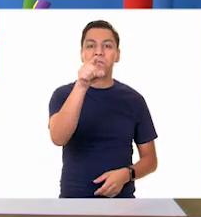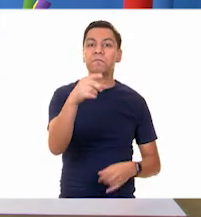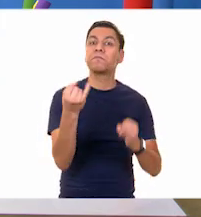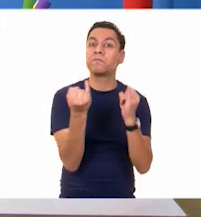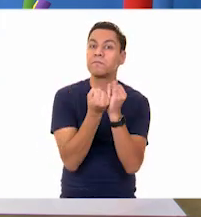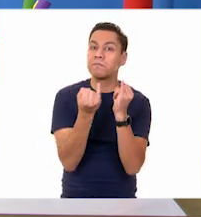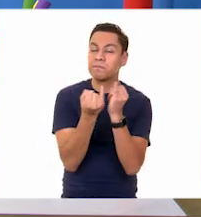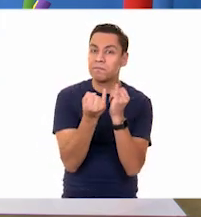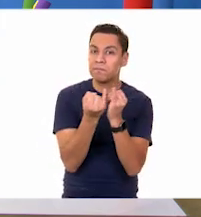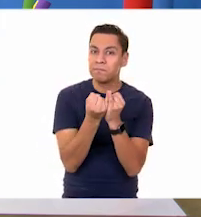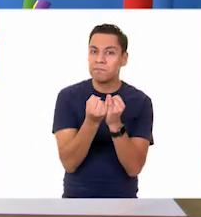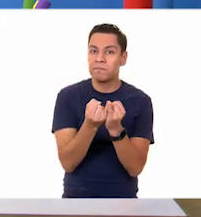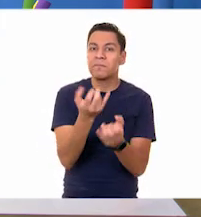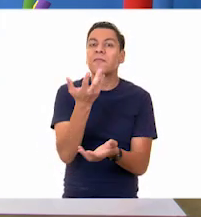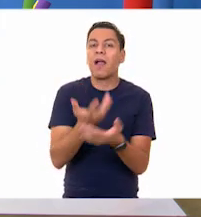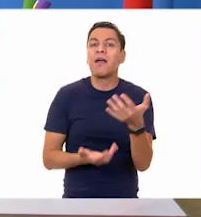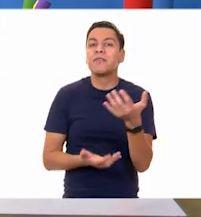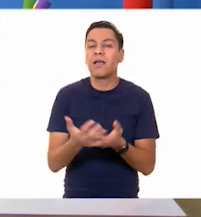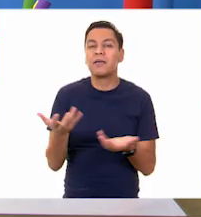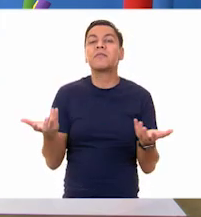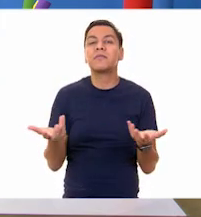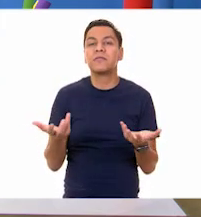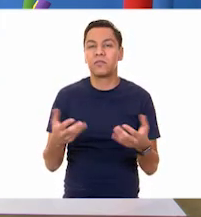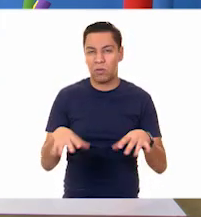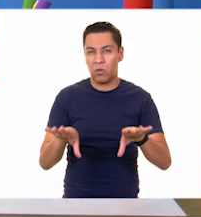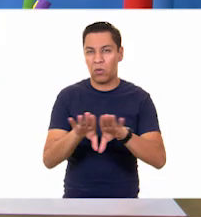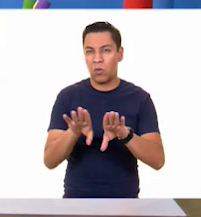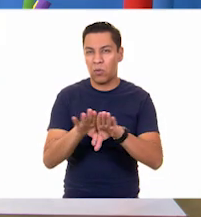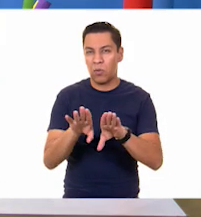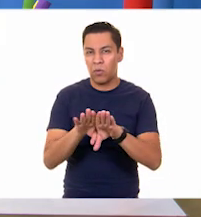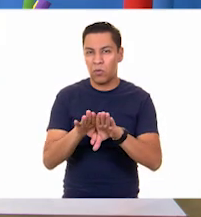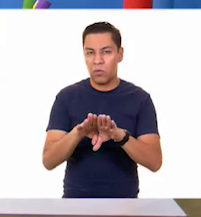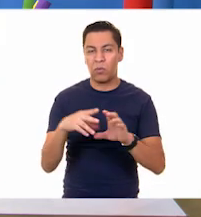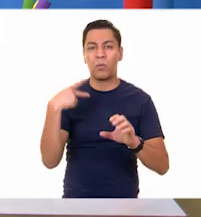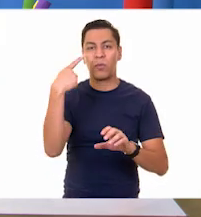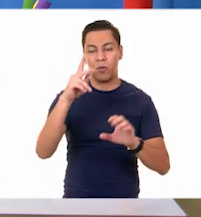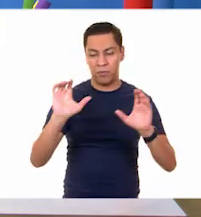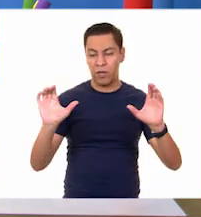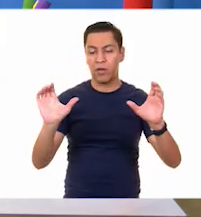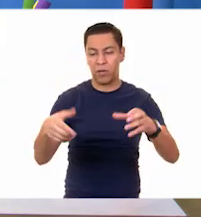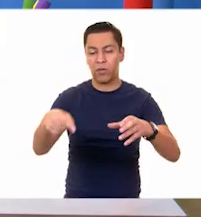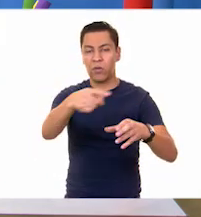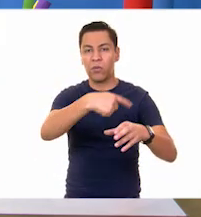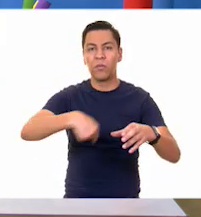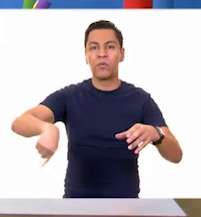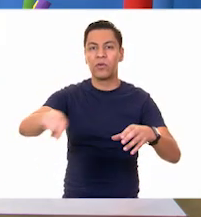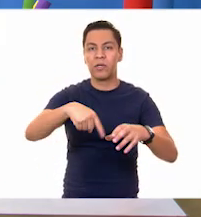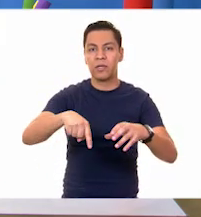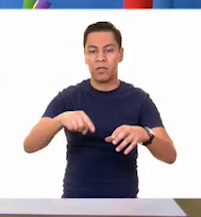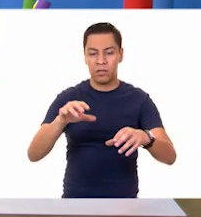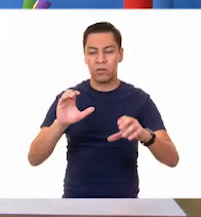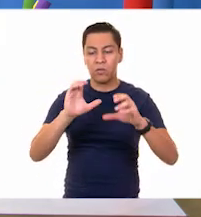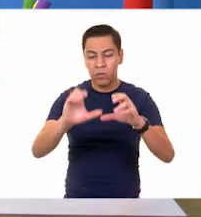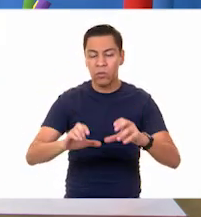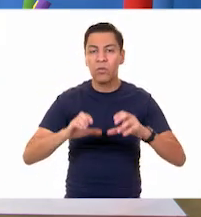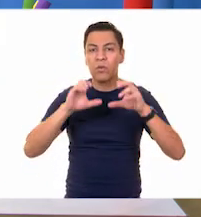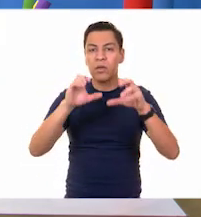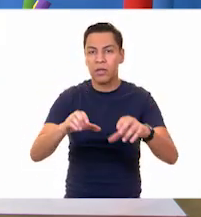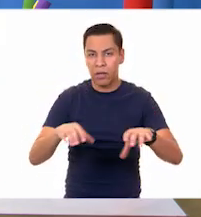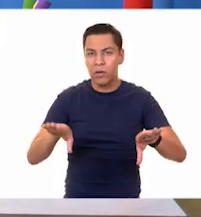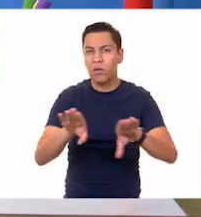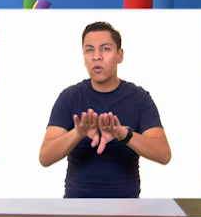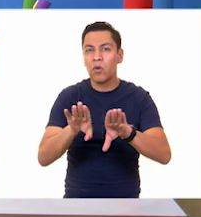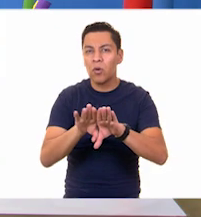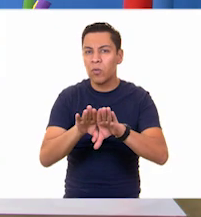locales. ¿Cuáles son los principales problemas ambientales de tu comunidad y de qué forma se pueden organizar para